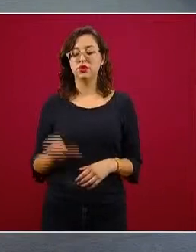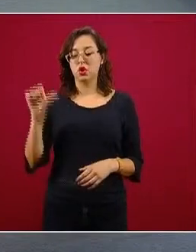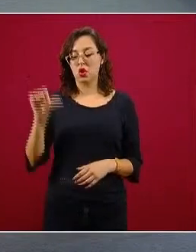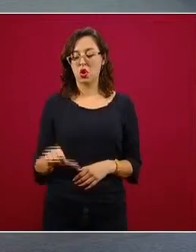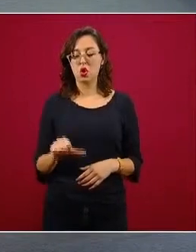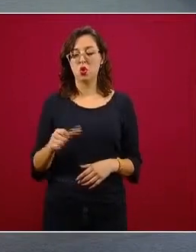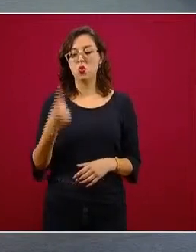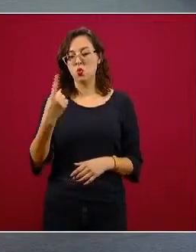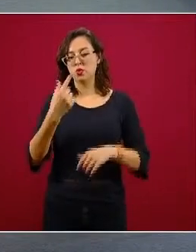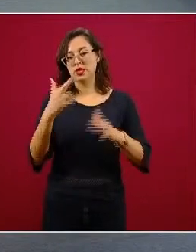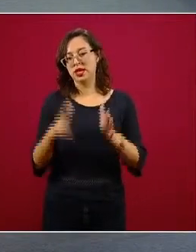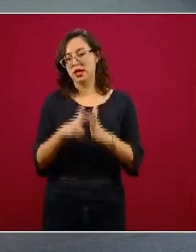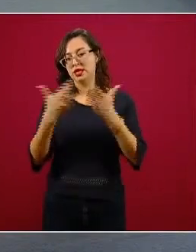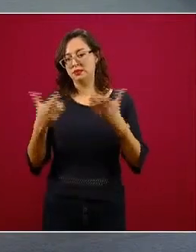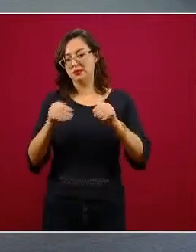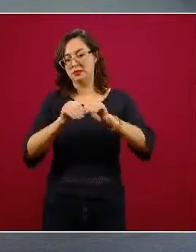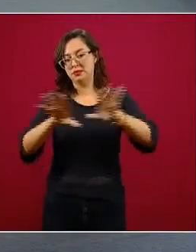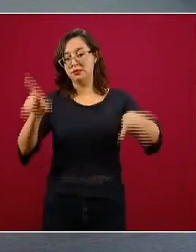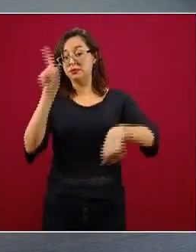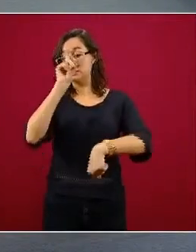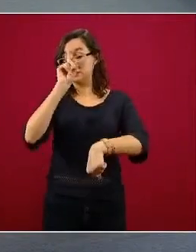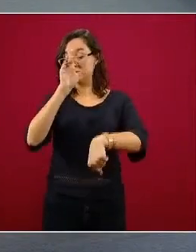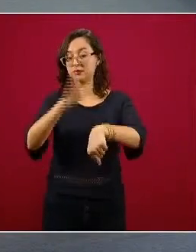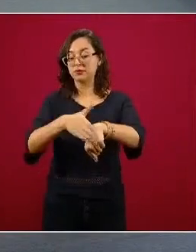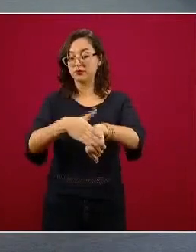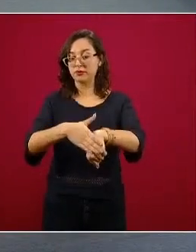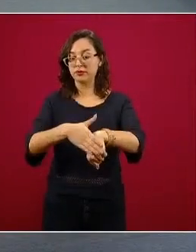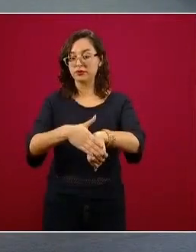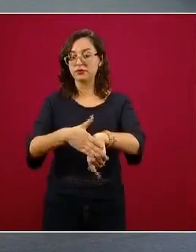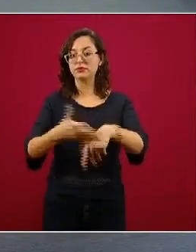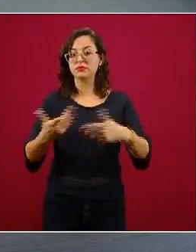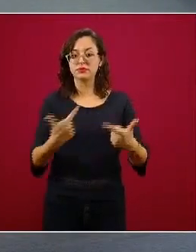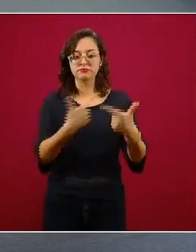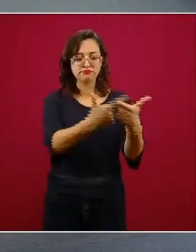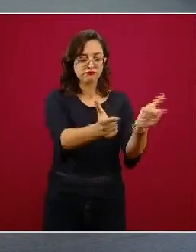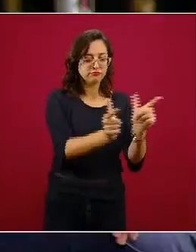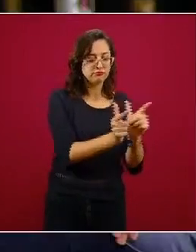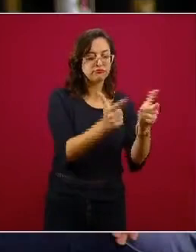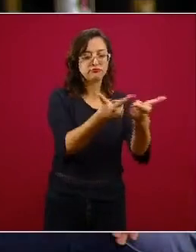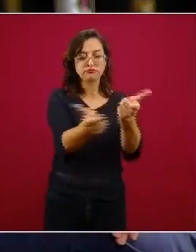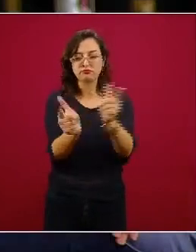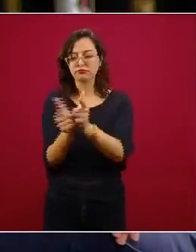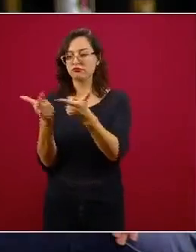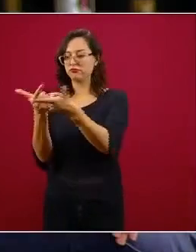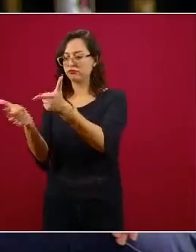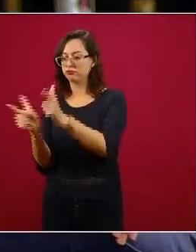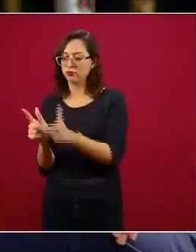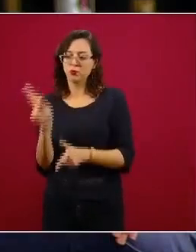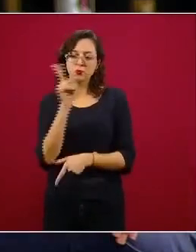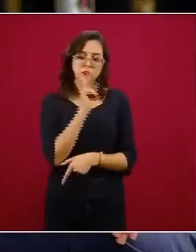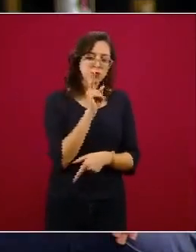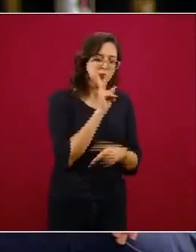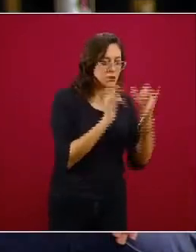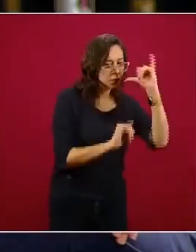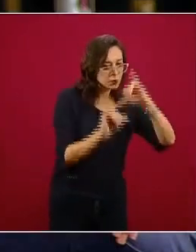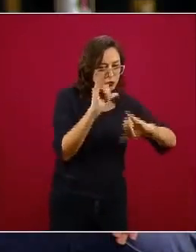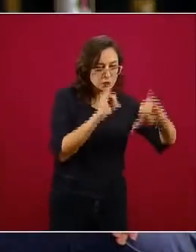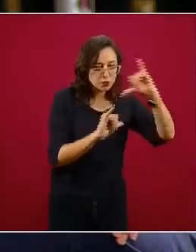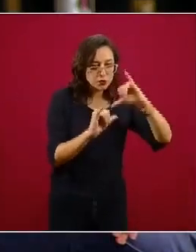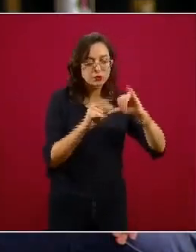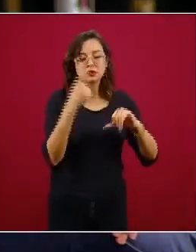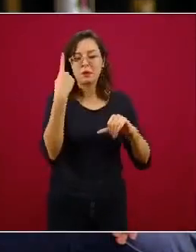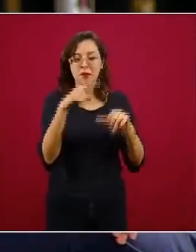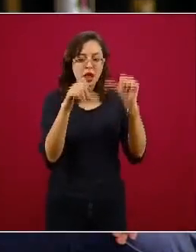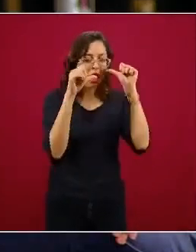Nature emite recomendaciones para hacer pruebas por grupos, para eficientar precisamente